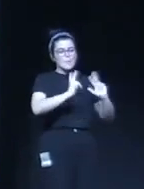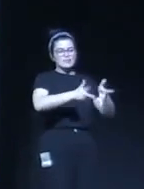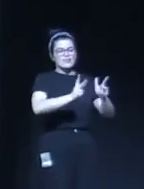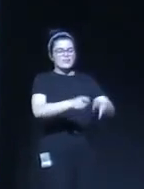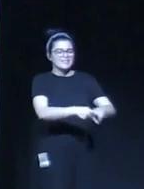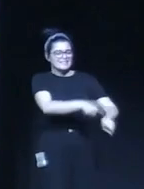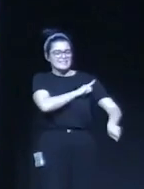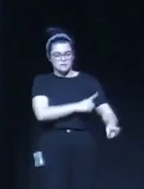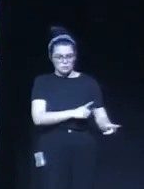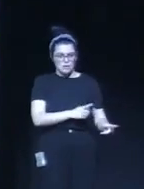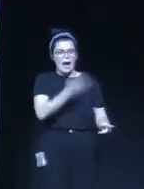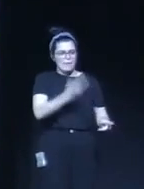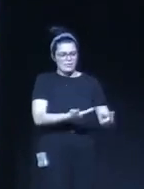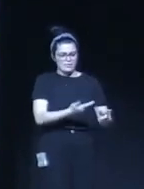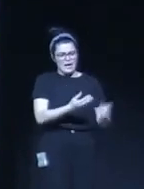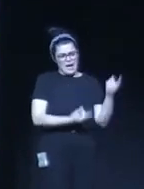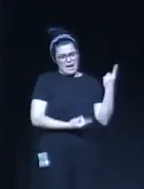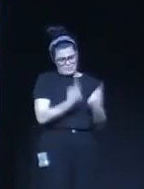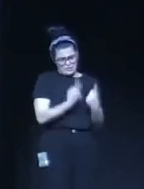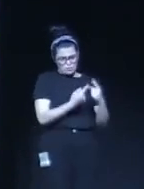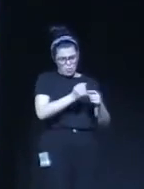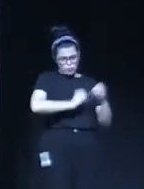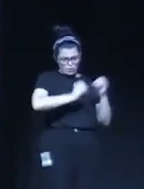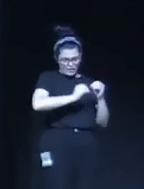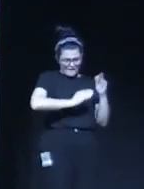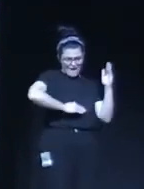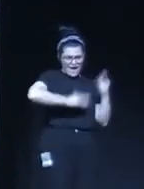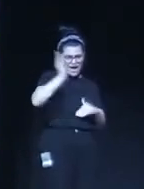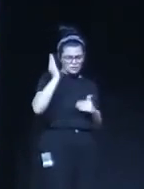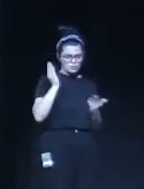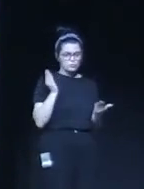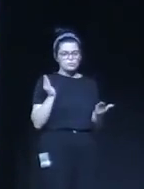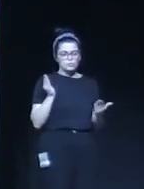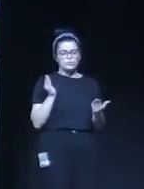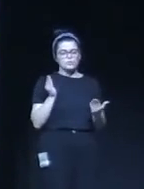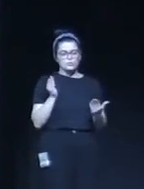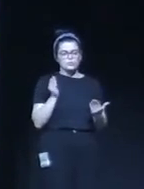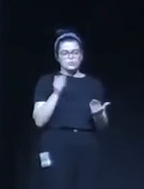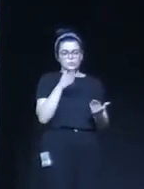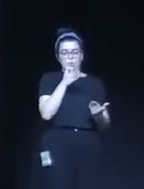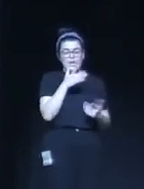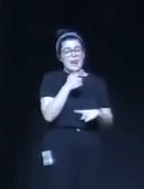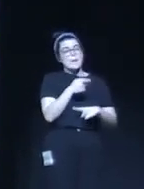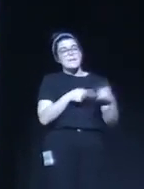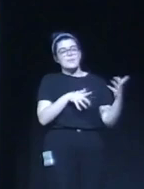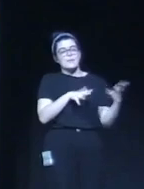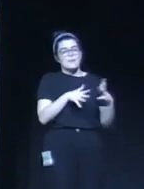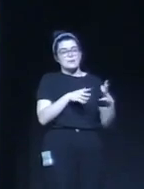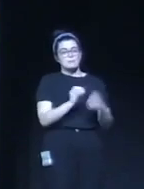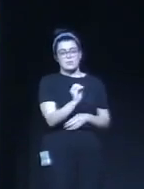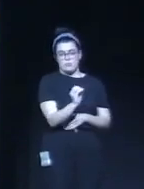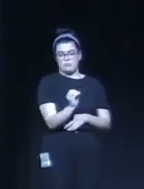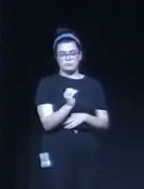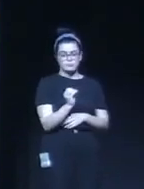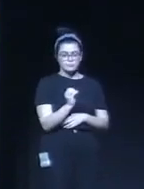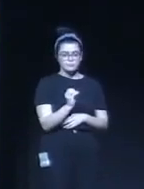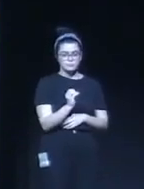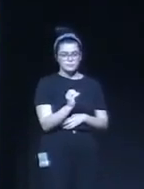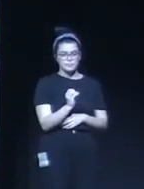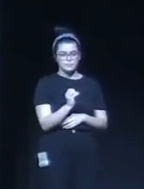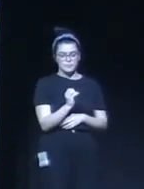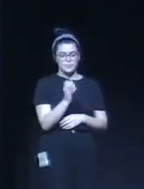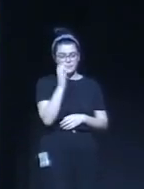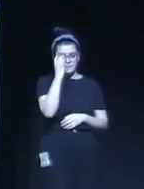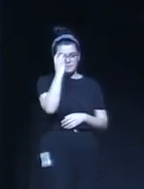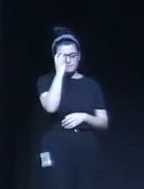ser muy importante el exceso, porque el promedio sería un cero, ¿no?